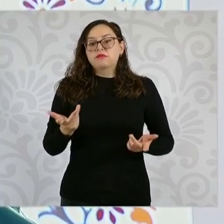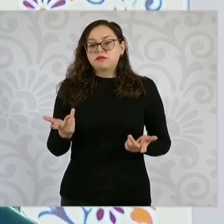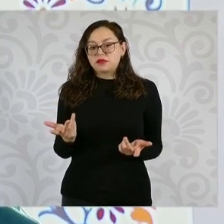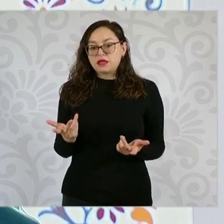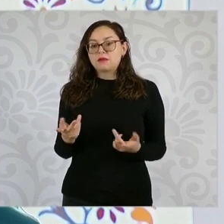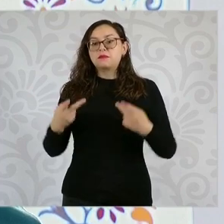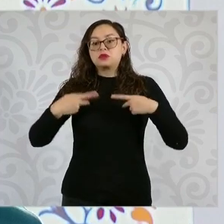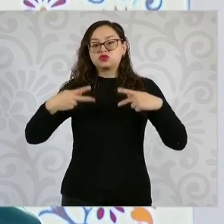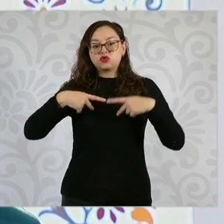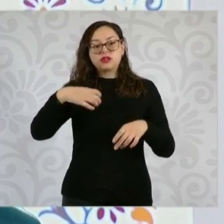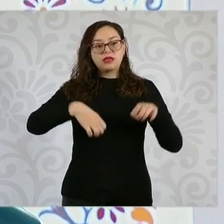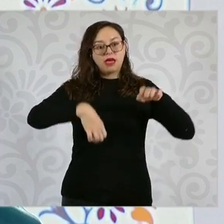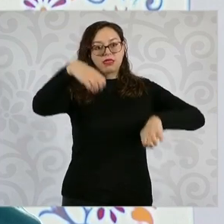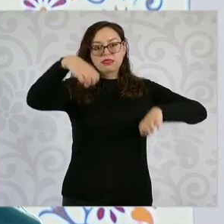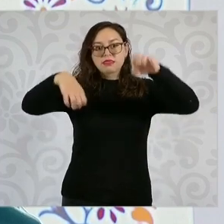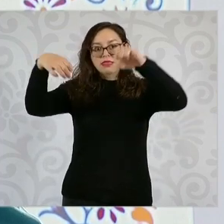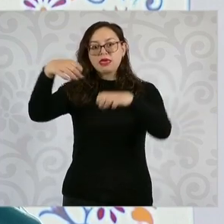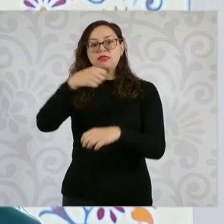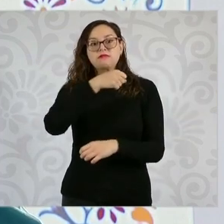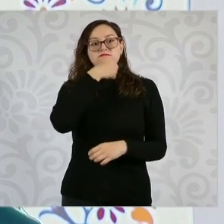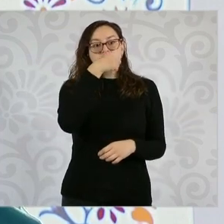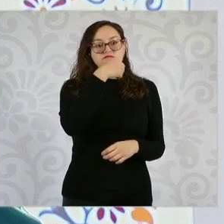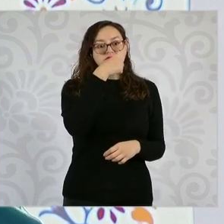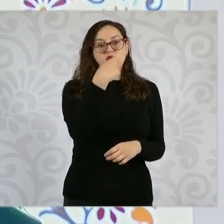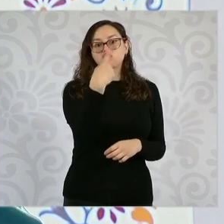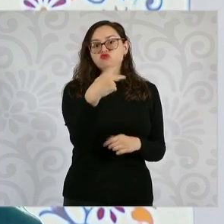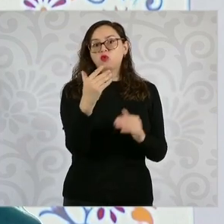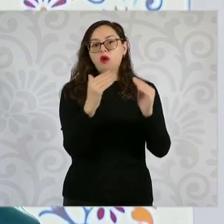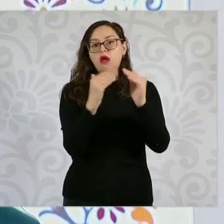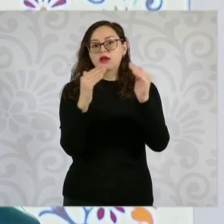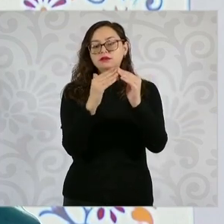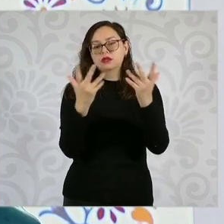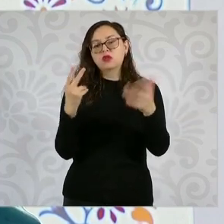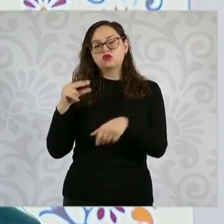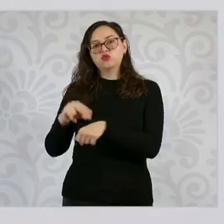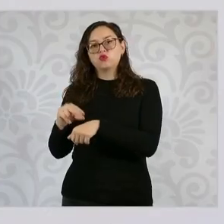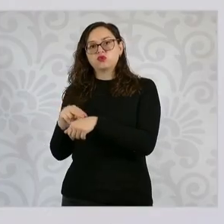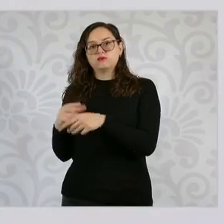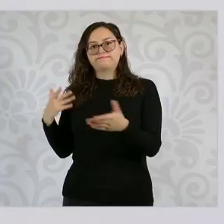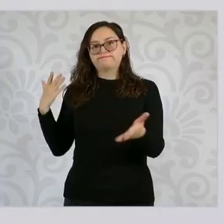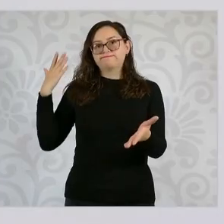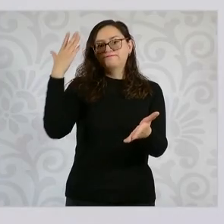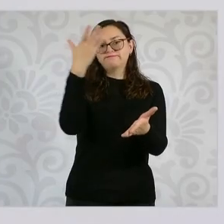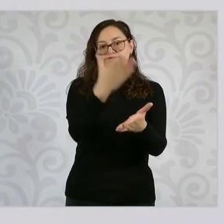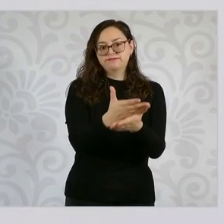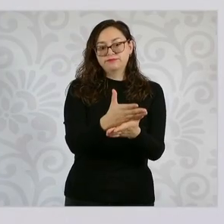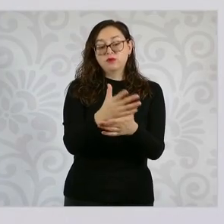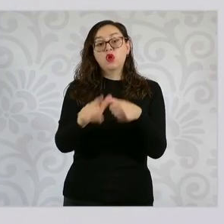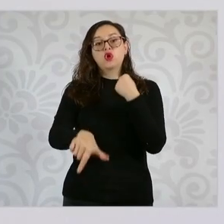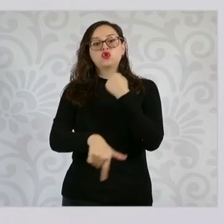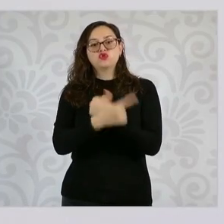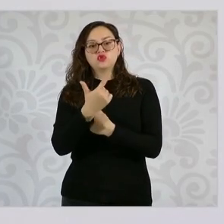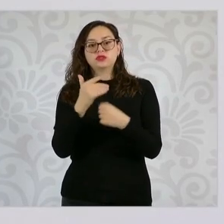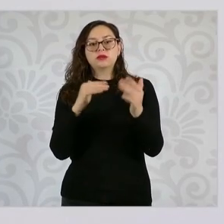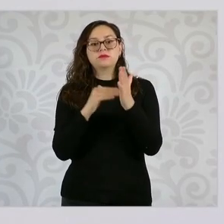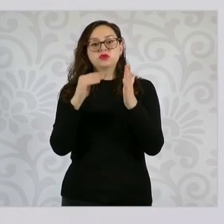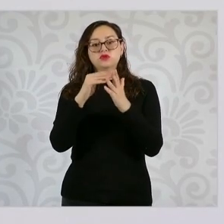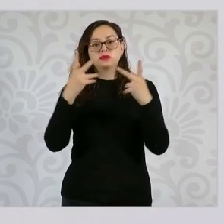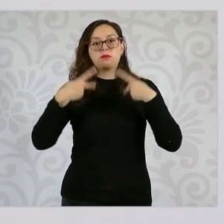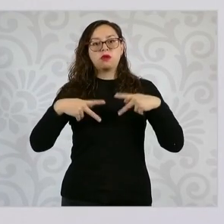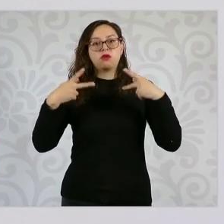a los hogares de todas y todos los adultos mayores del país, a los 12 millones de beneficiarios de la pensión.